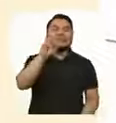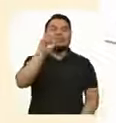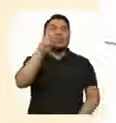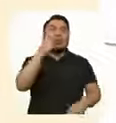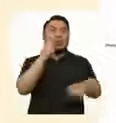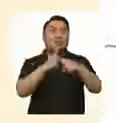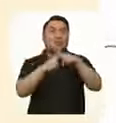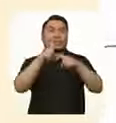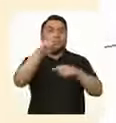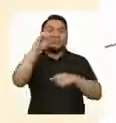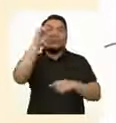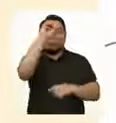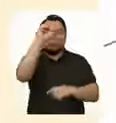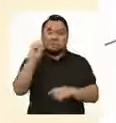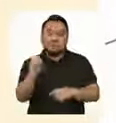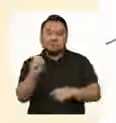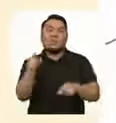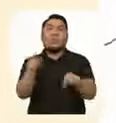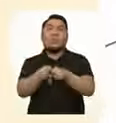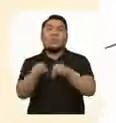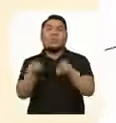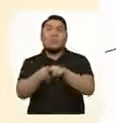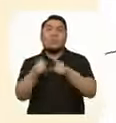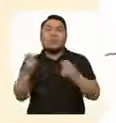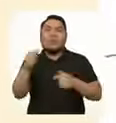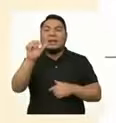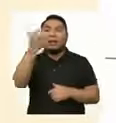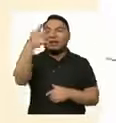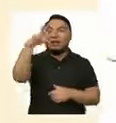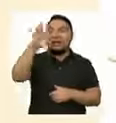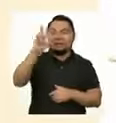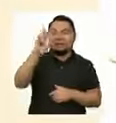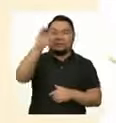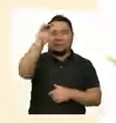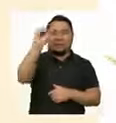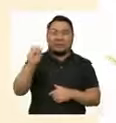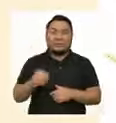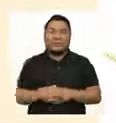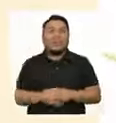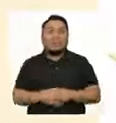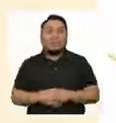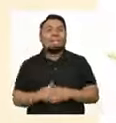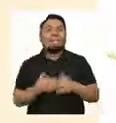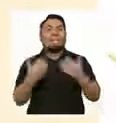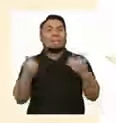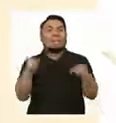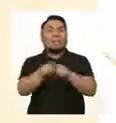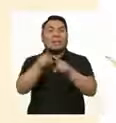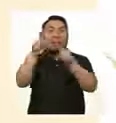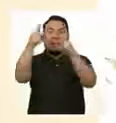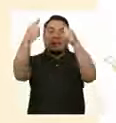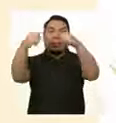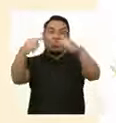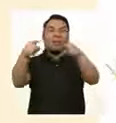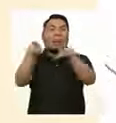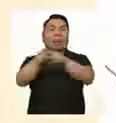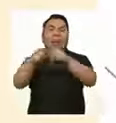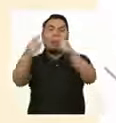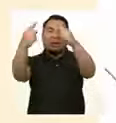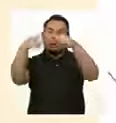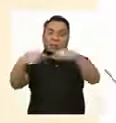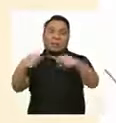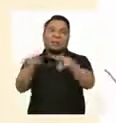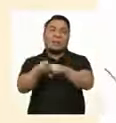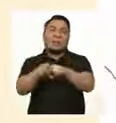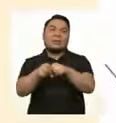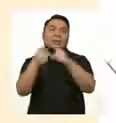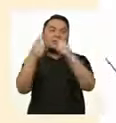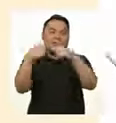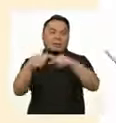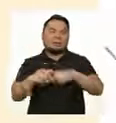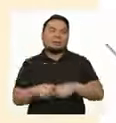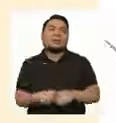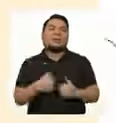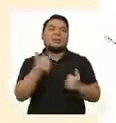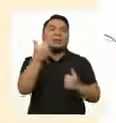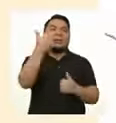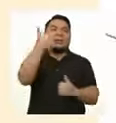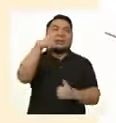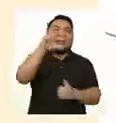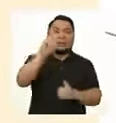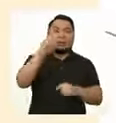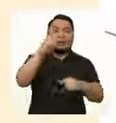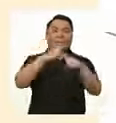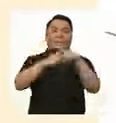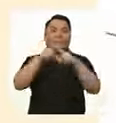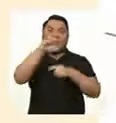por 100% es igual a 17%. Y esta operación se repite. 13 centésimos